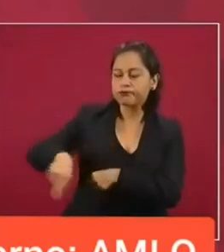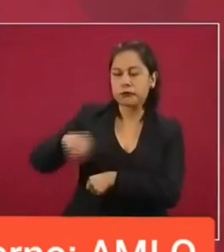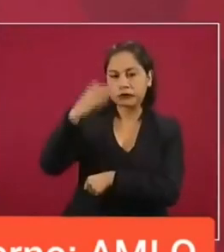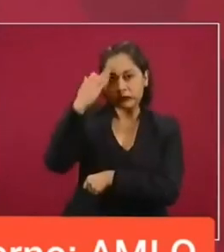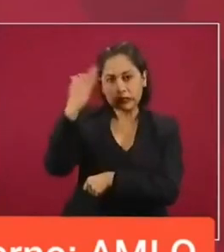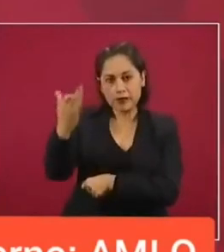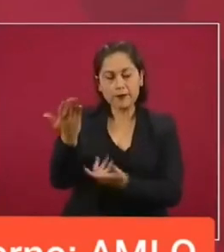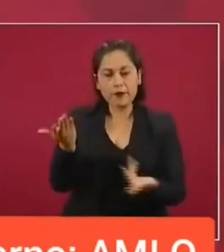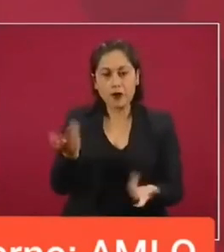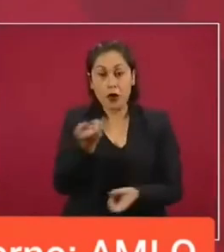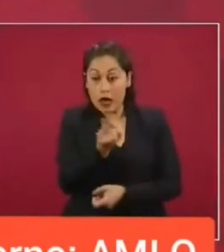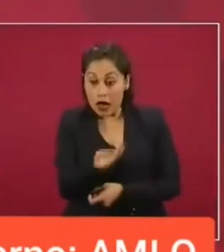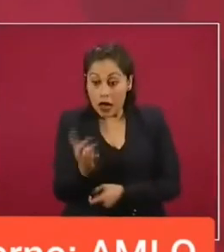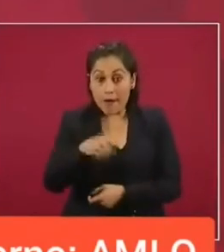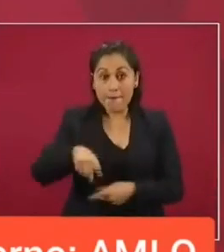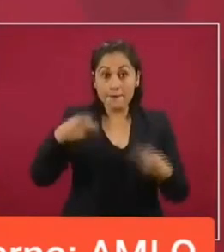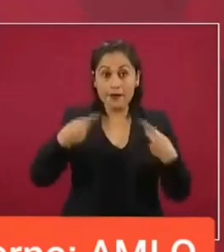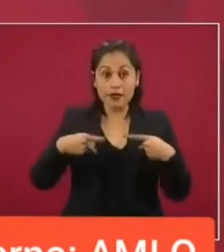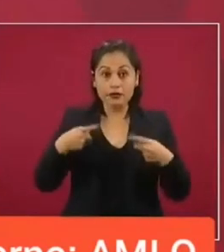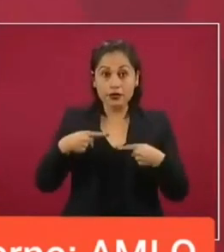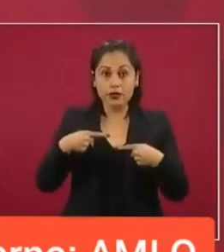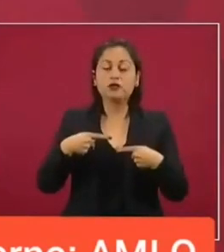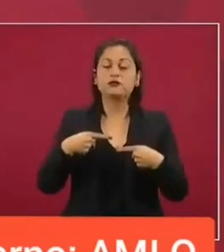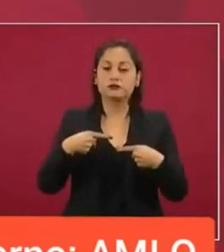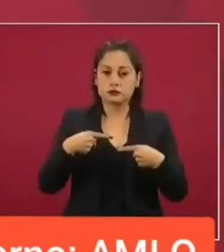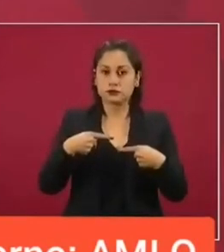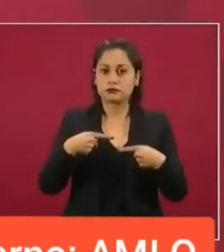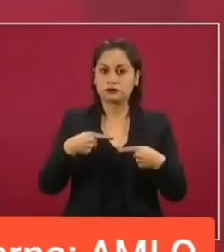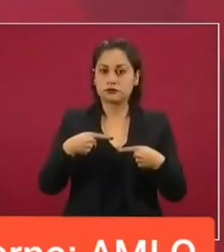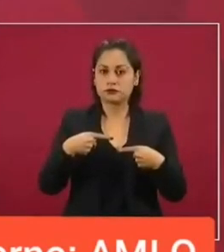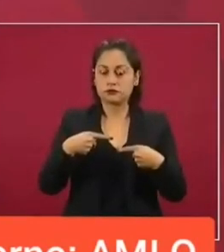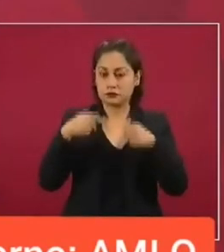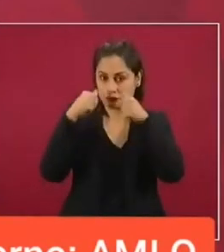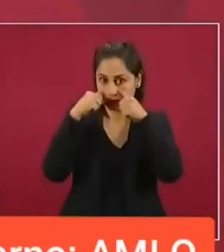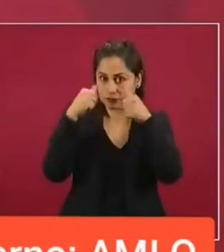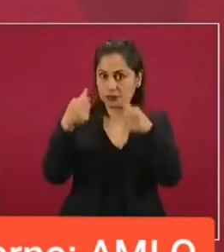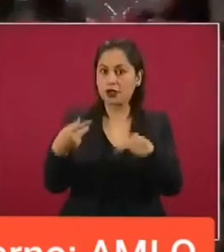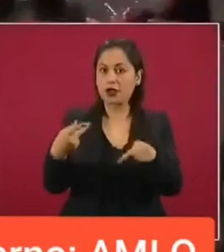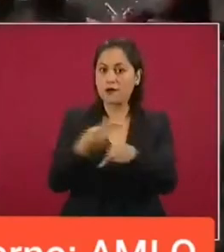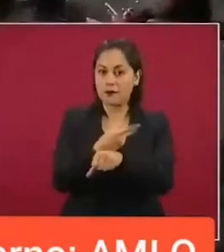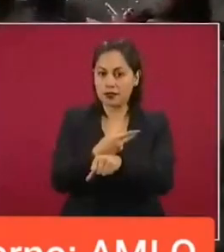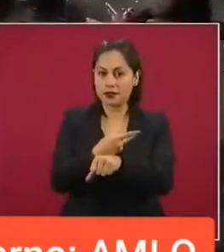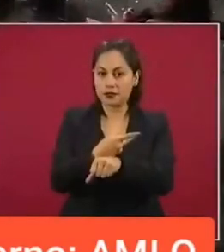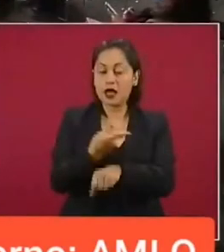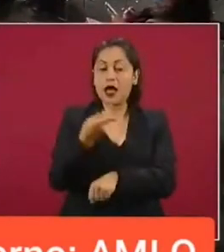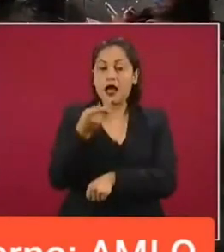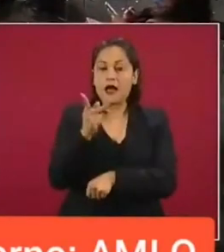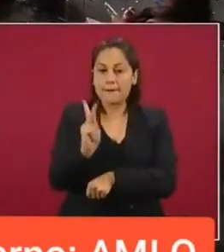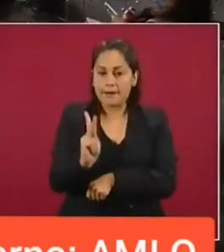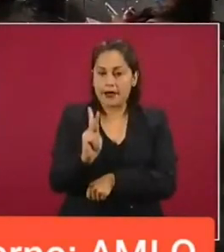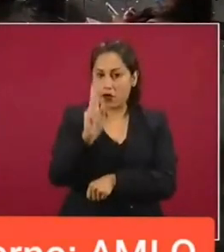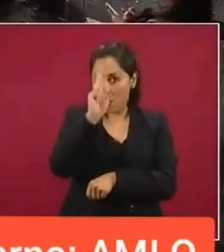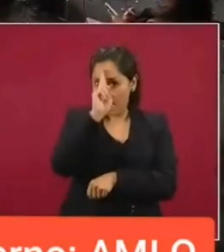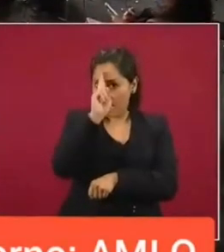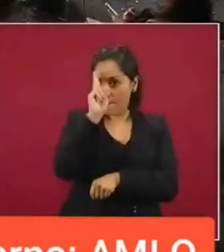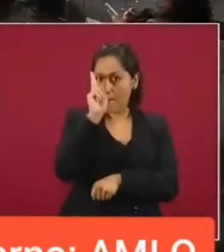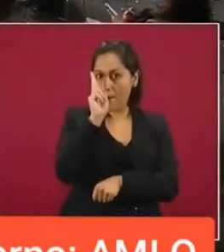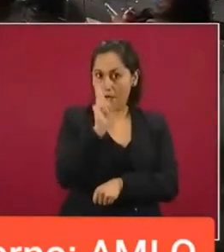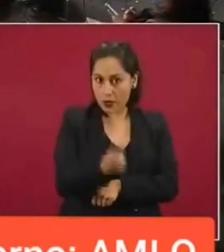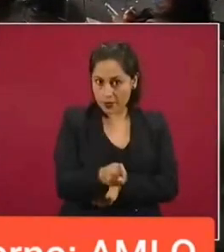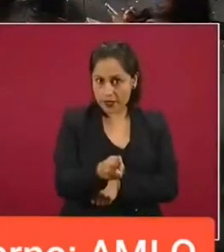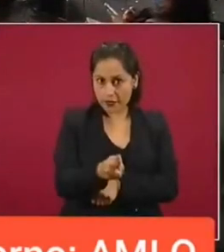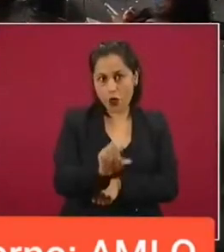pero no es que se va a impedir la subcontratación y solo